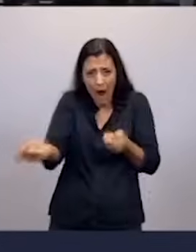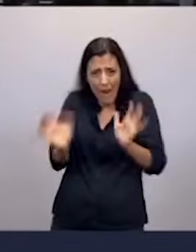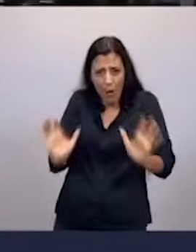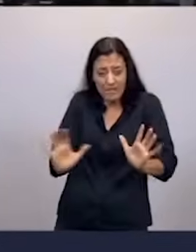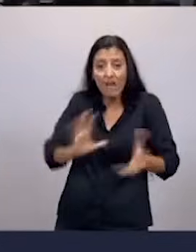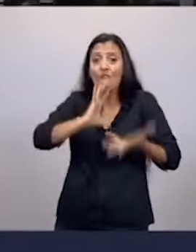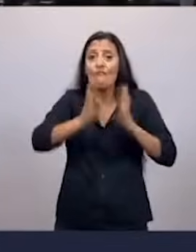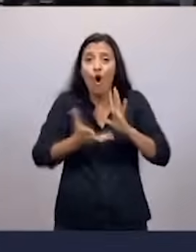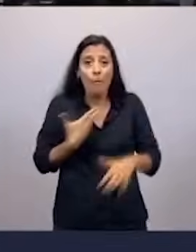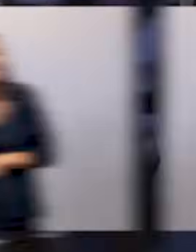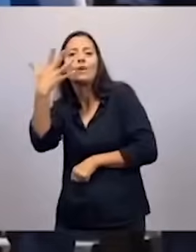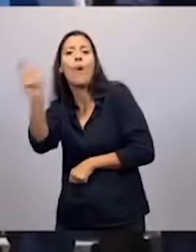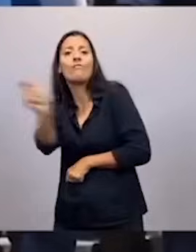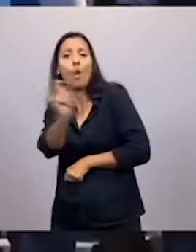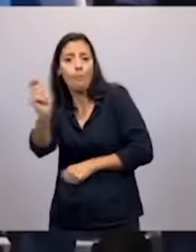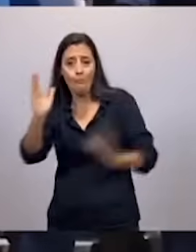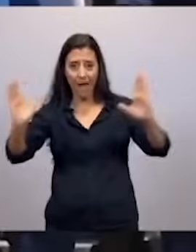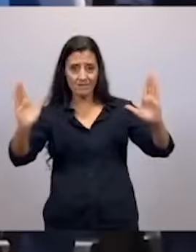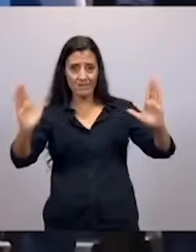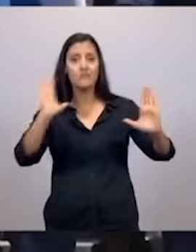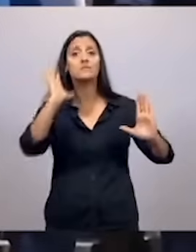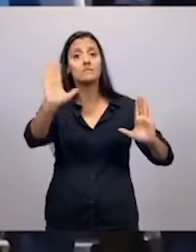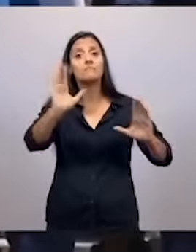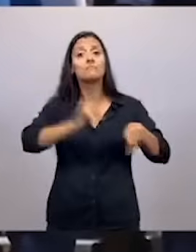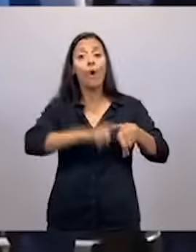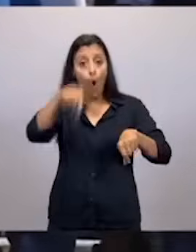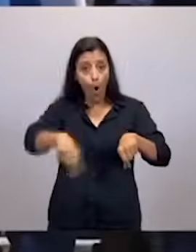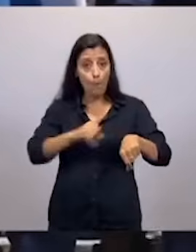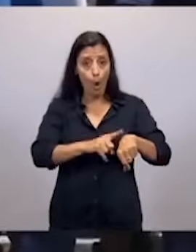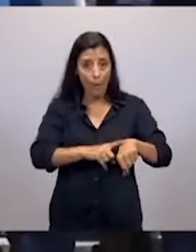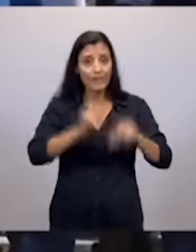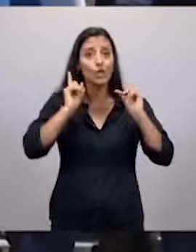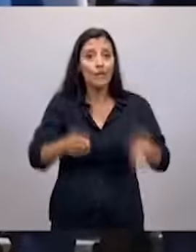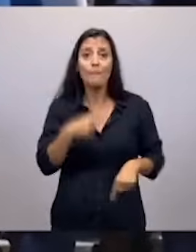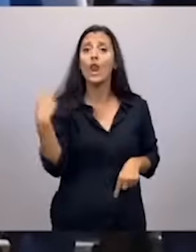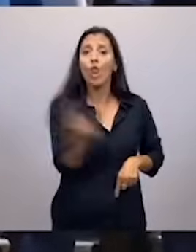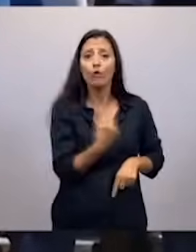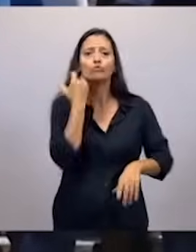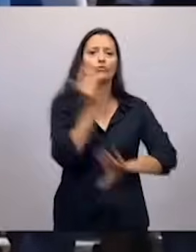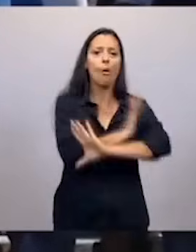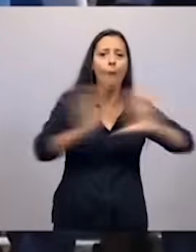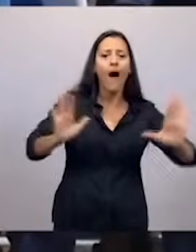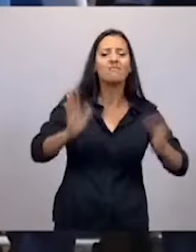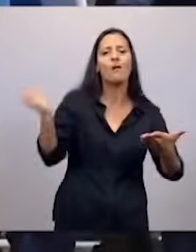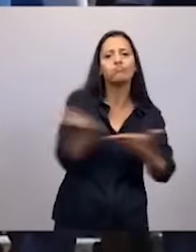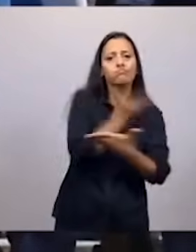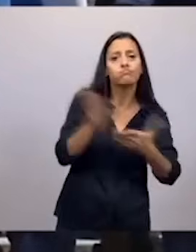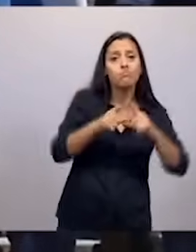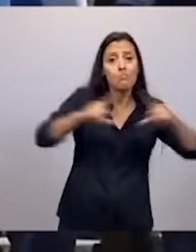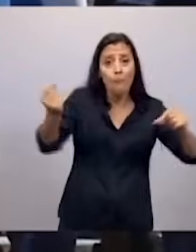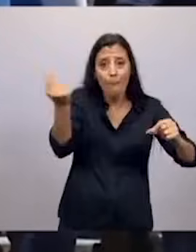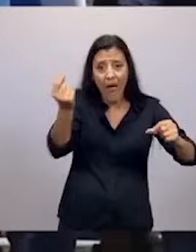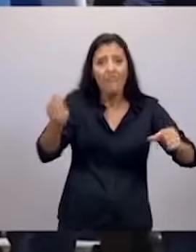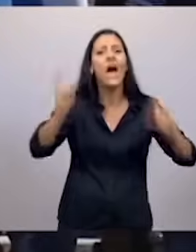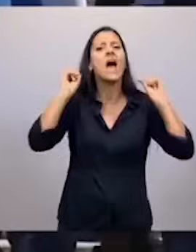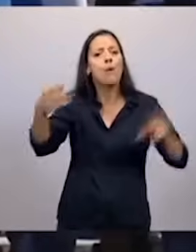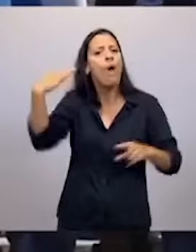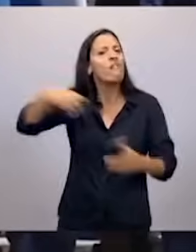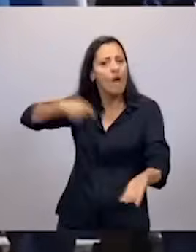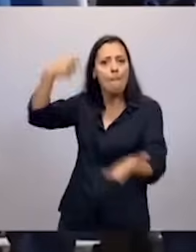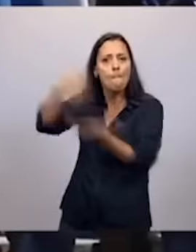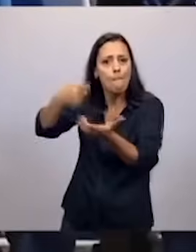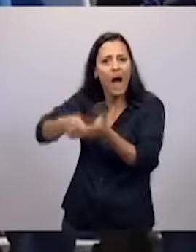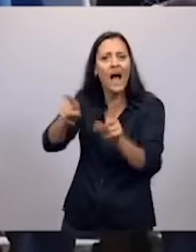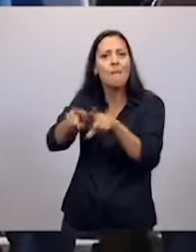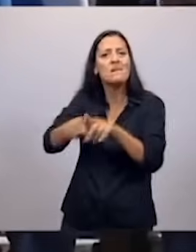significará sacrificios pero traerá frutos a este país sumido en una severa crisis no hay plata no hay alternativa al ajuste no